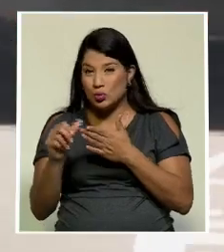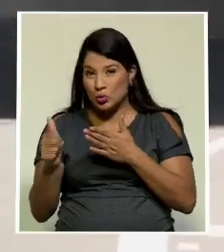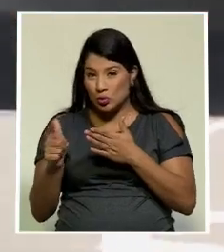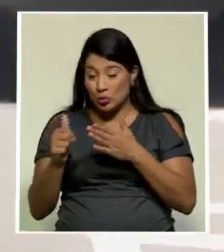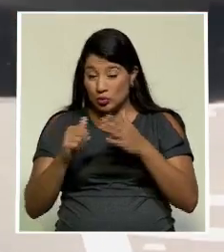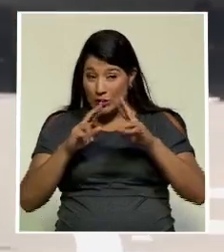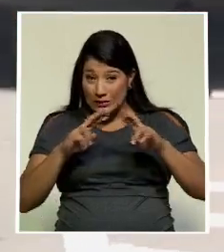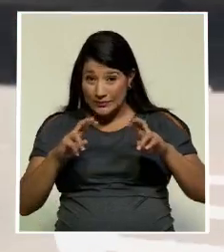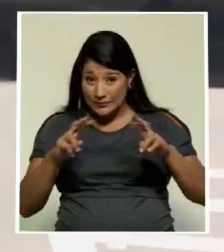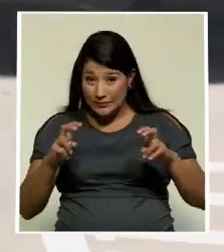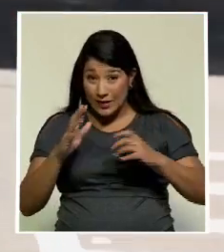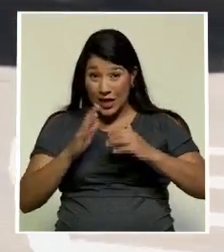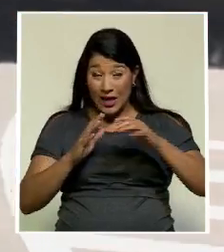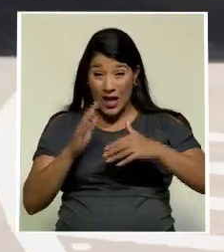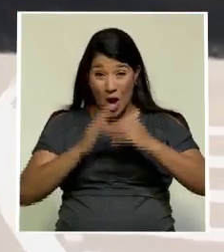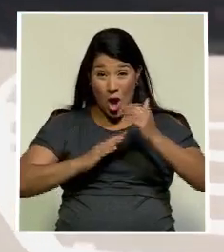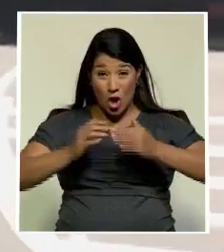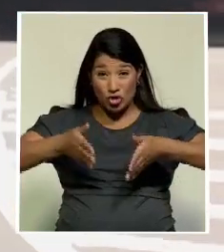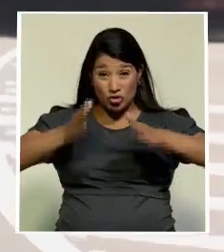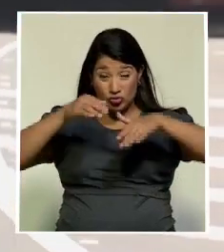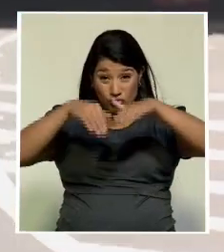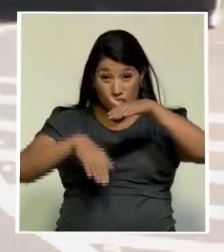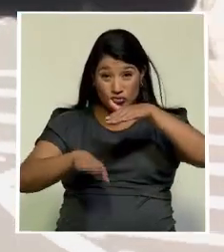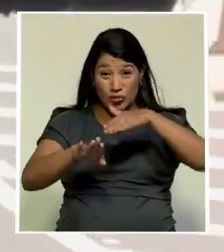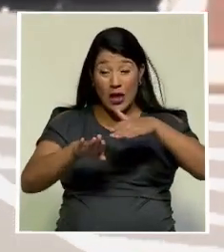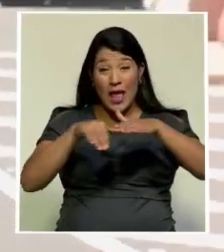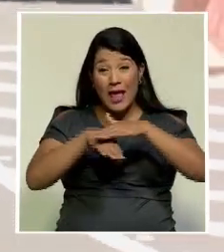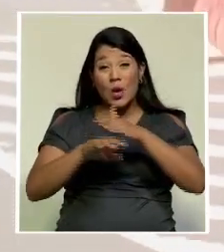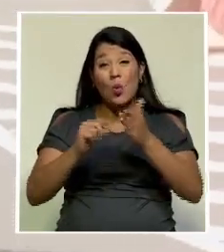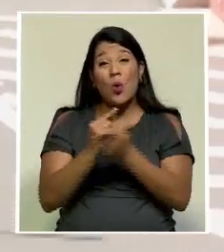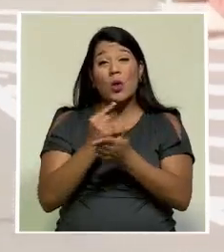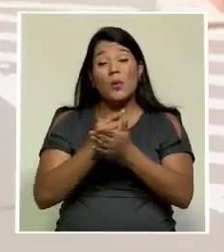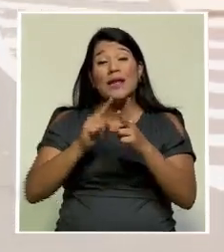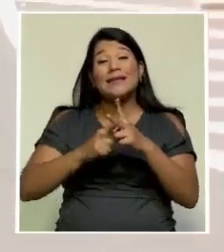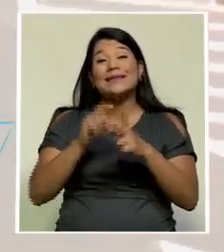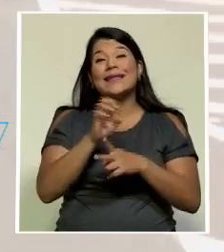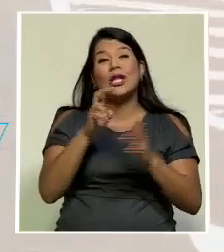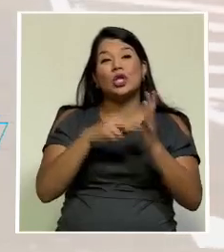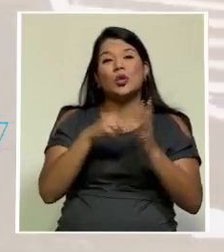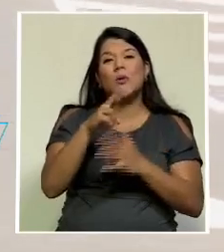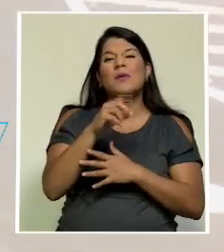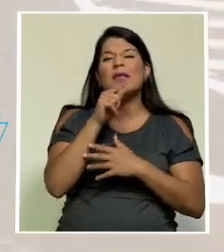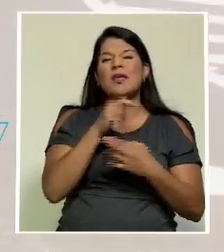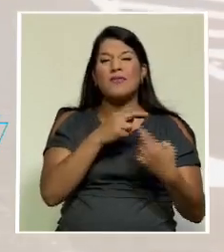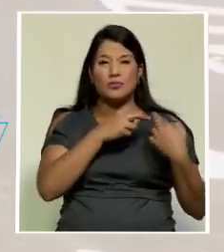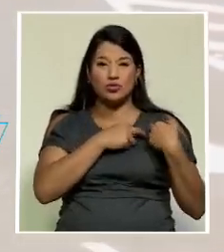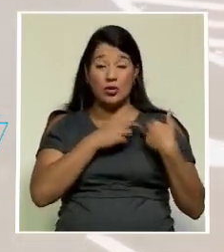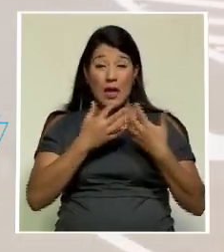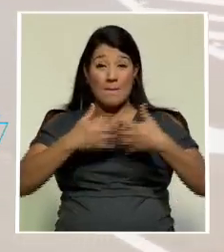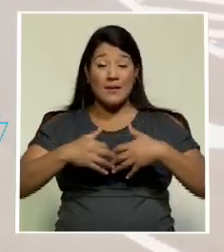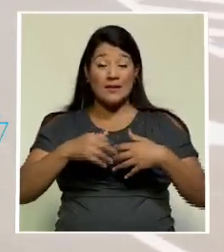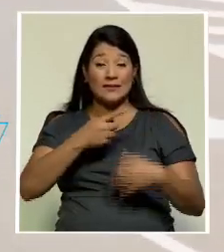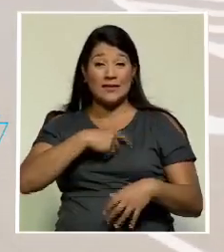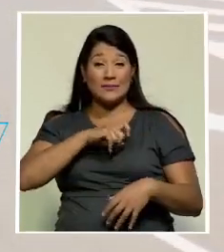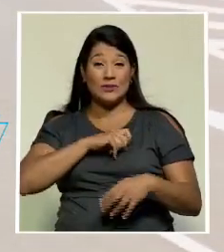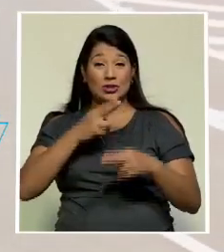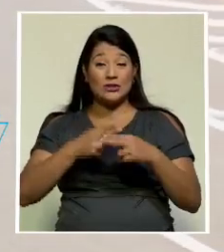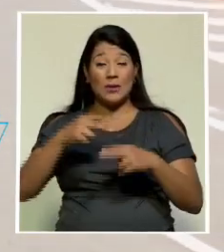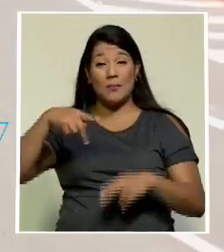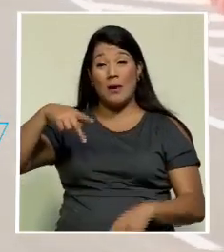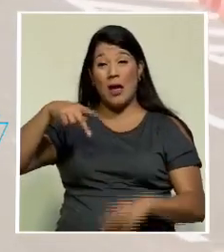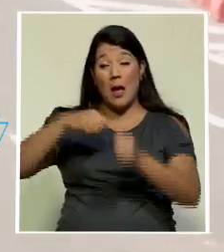La construcción del paso a desnivel en Guadalupe inició en enero del 2020 y estuvo a cargo de la firma española Puentes y Calzadas, grupo